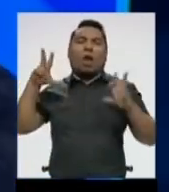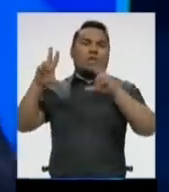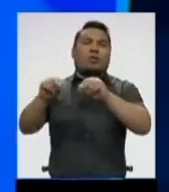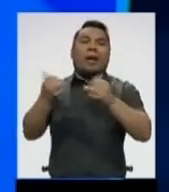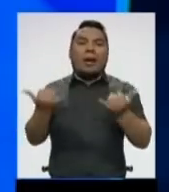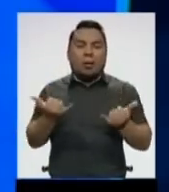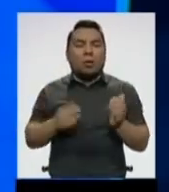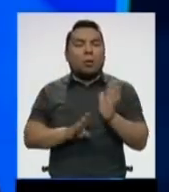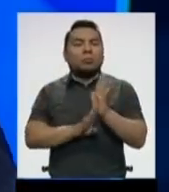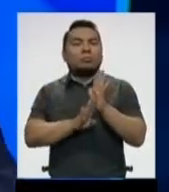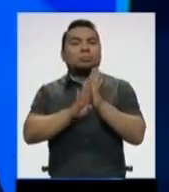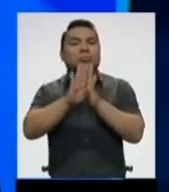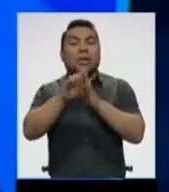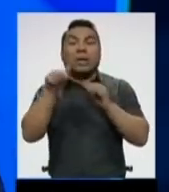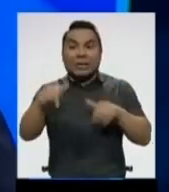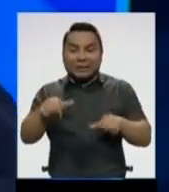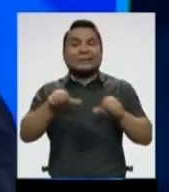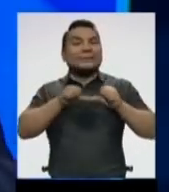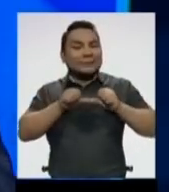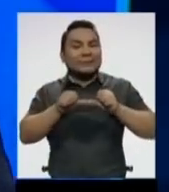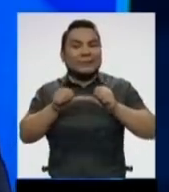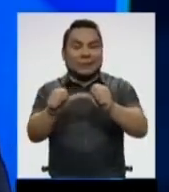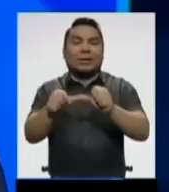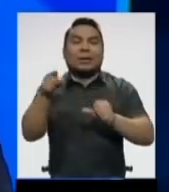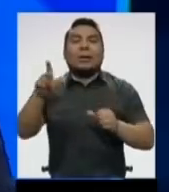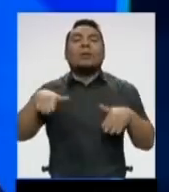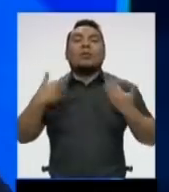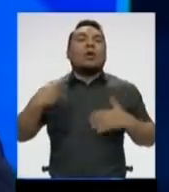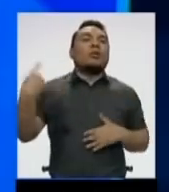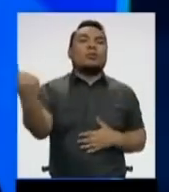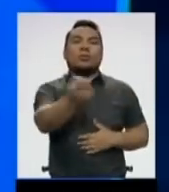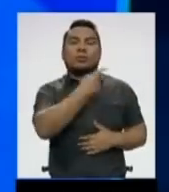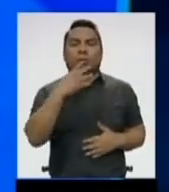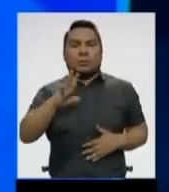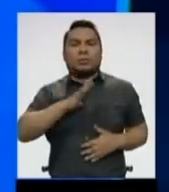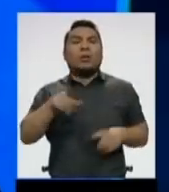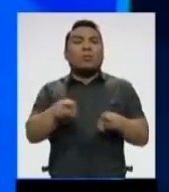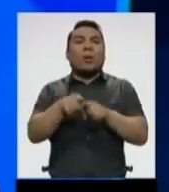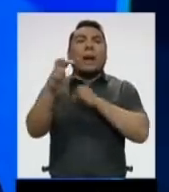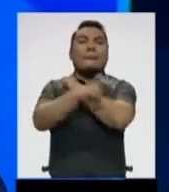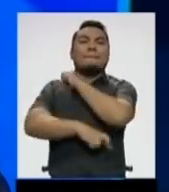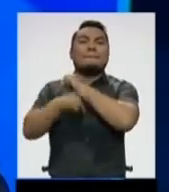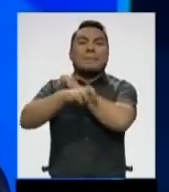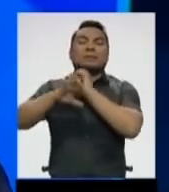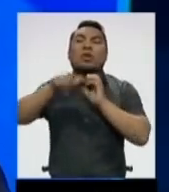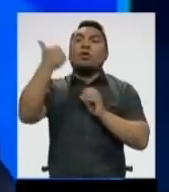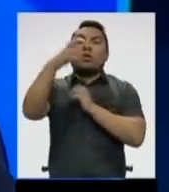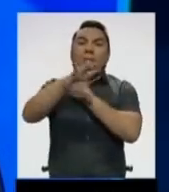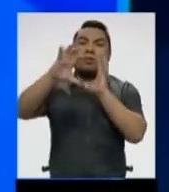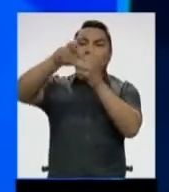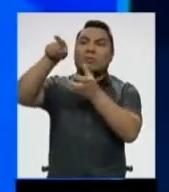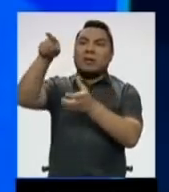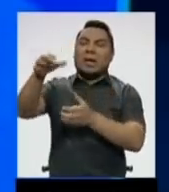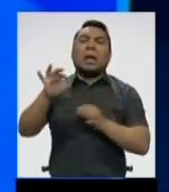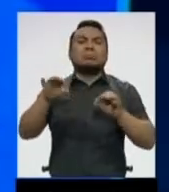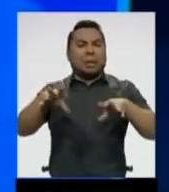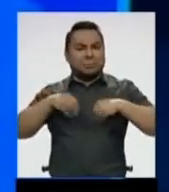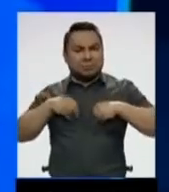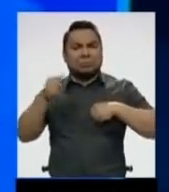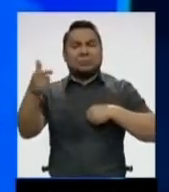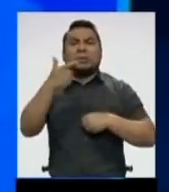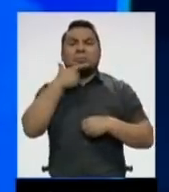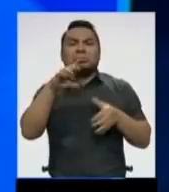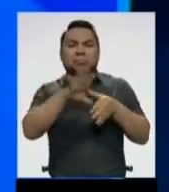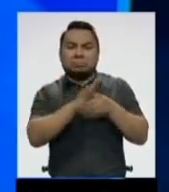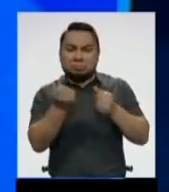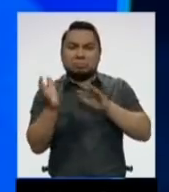esto tiene que continuar hasta llegar a comportarnos como los países del primer mundo. ¿De acuerdo? En cuanto a